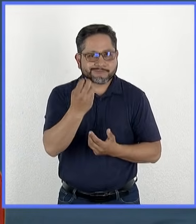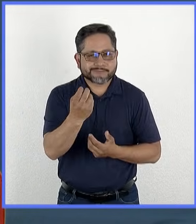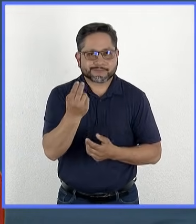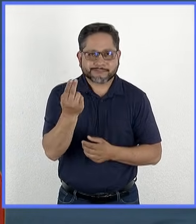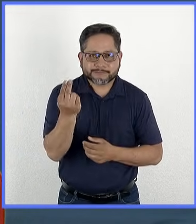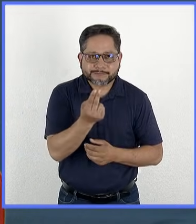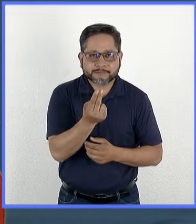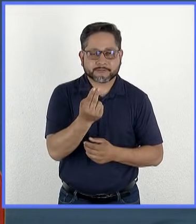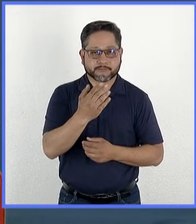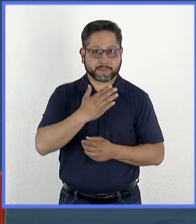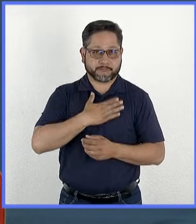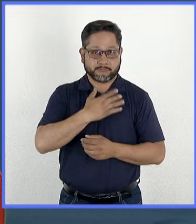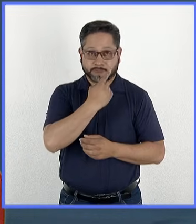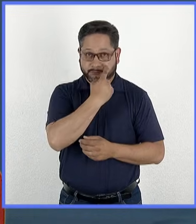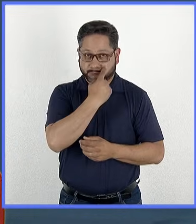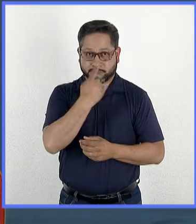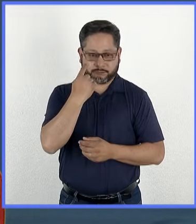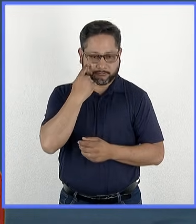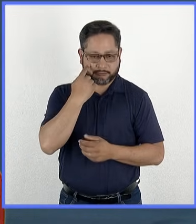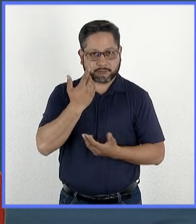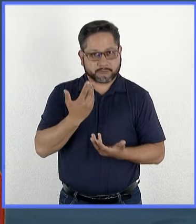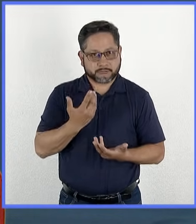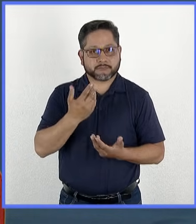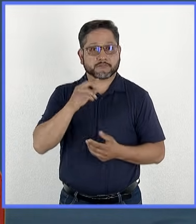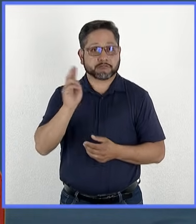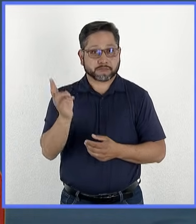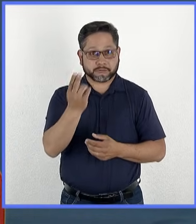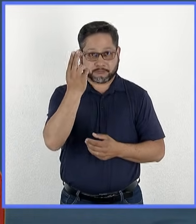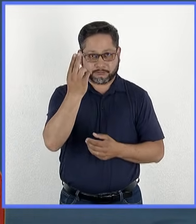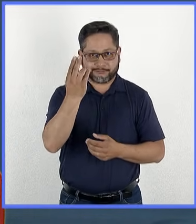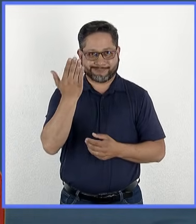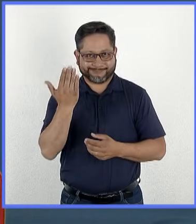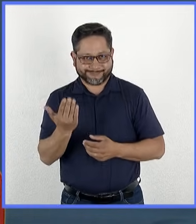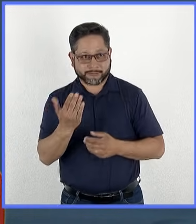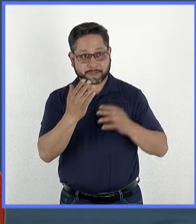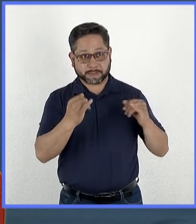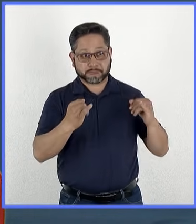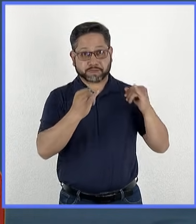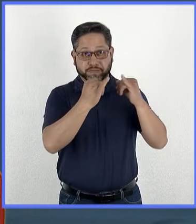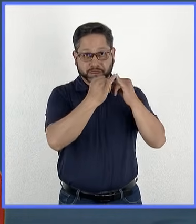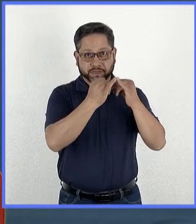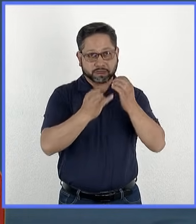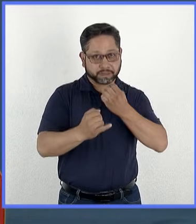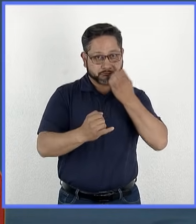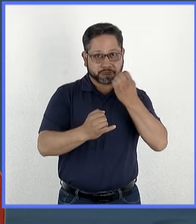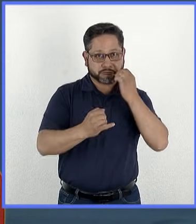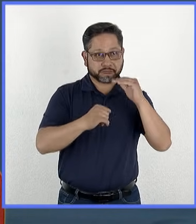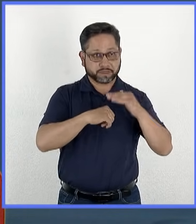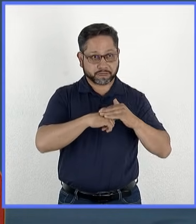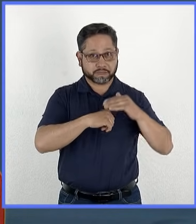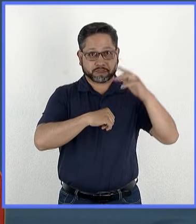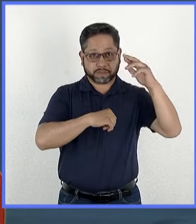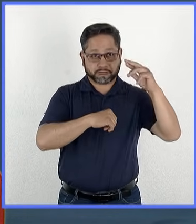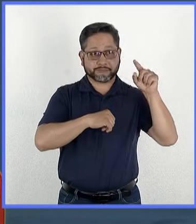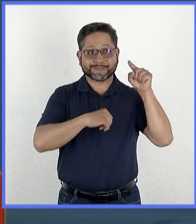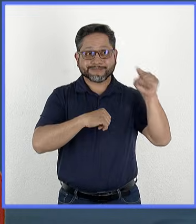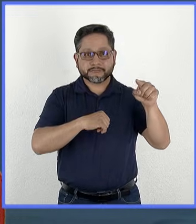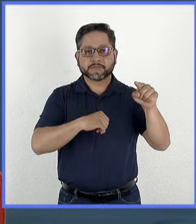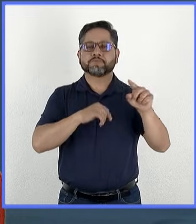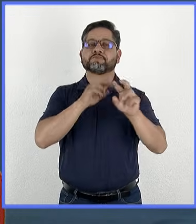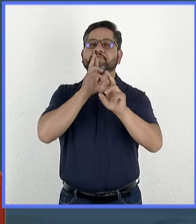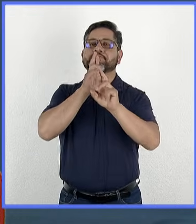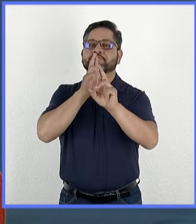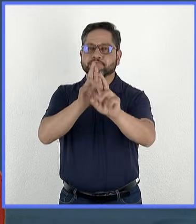en la que, desde mi punto de vista, la UNAM y las instituciones de educación superior de nuestro país deben responder a